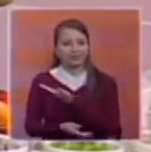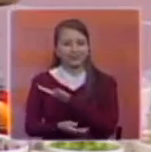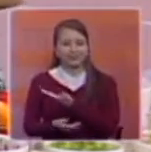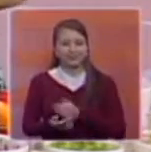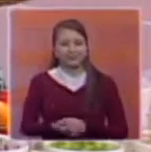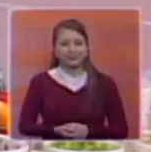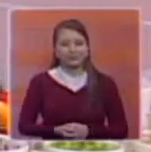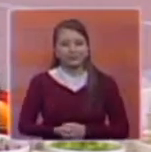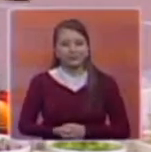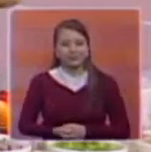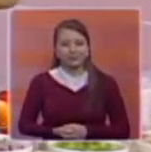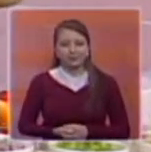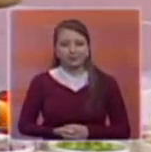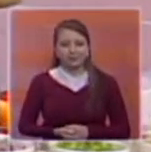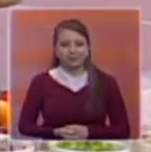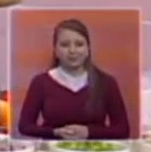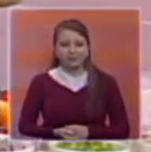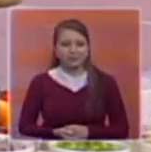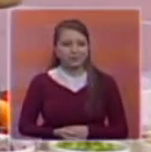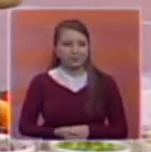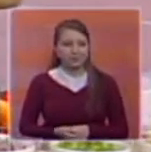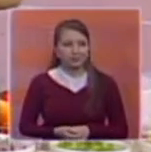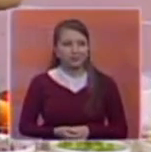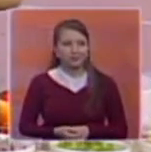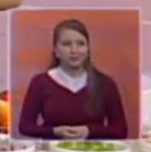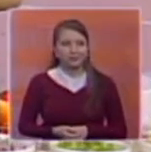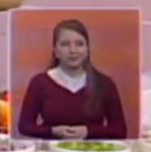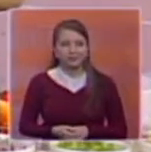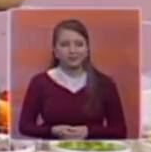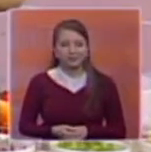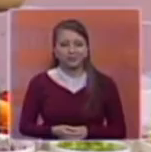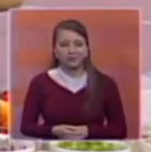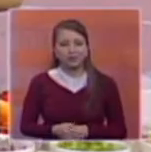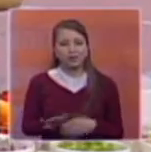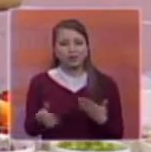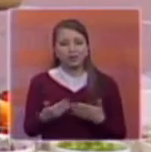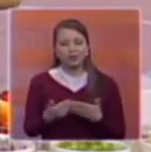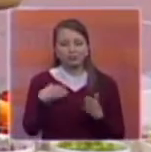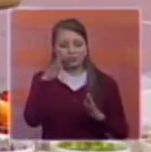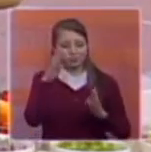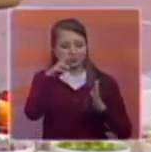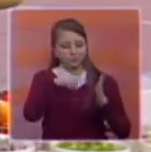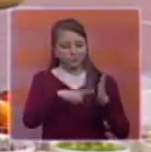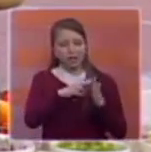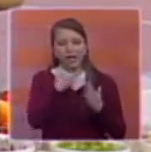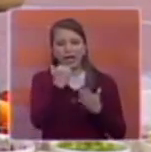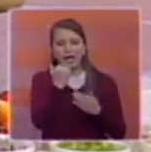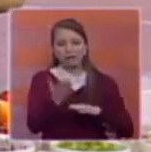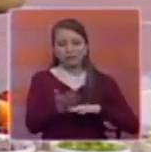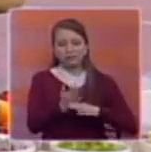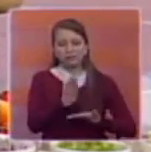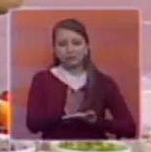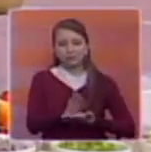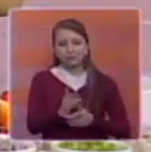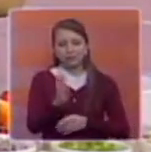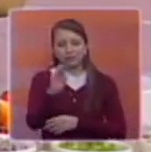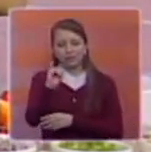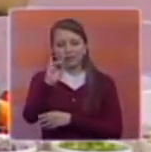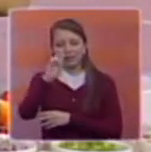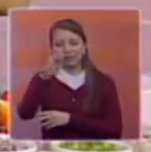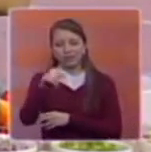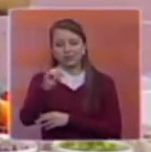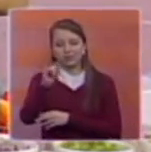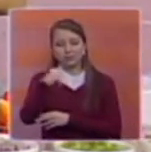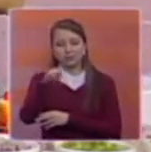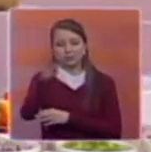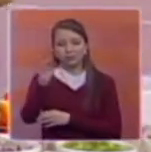recetasdeviachi@telerama.es. También pueden seguirme en Instagram, a mi cuenta, @biachimarquez, o ver todas mis recetas en mi blog, que es biachi.com.es.